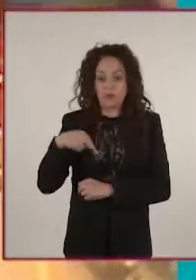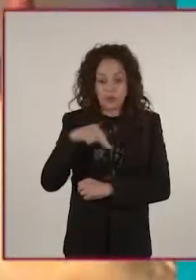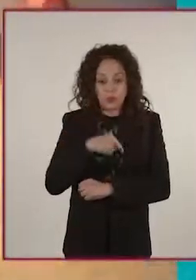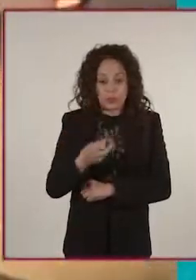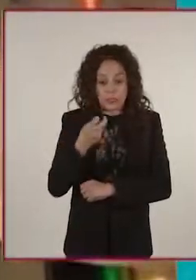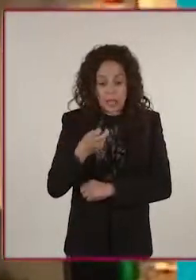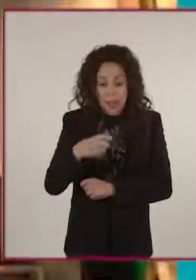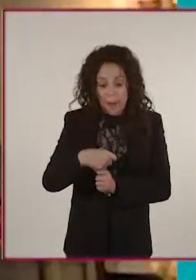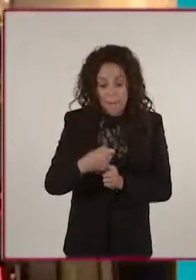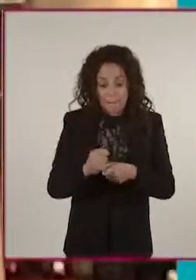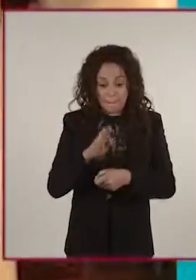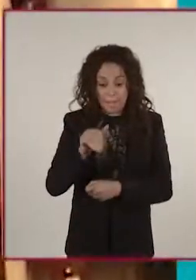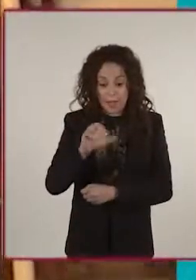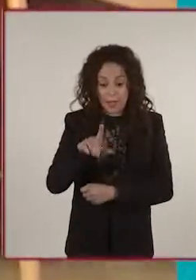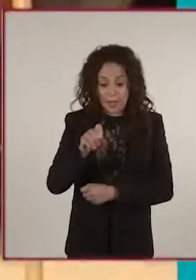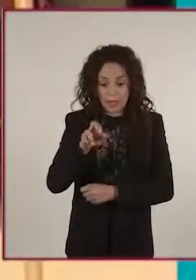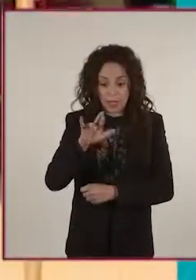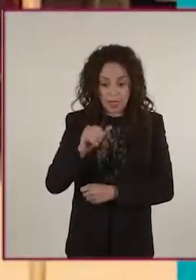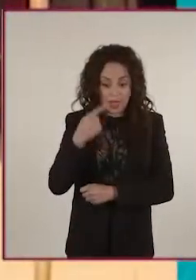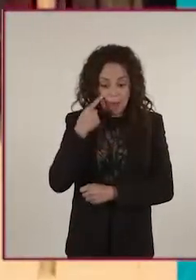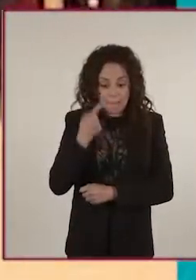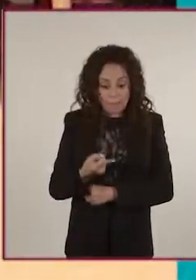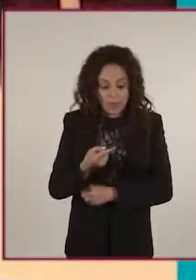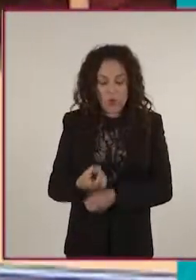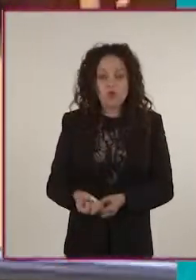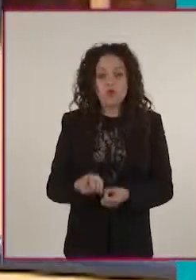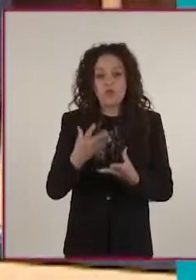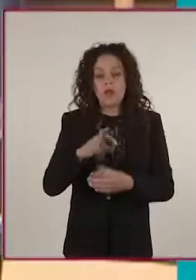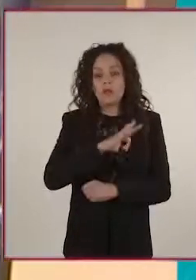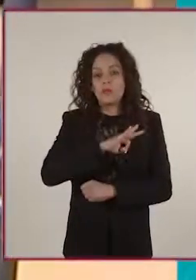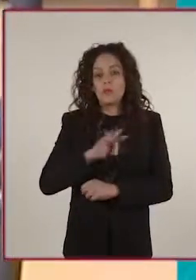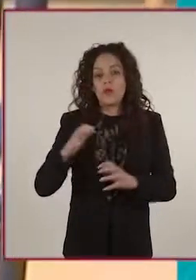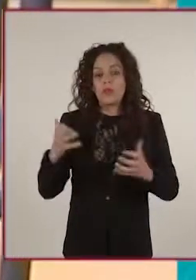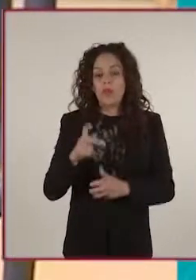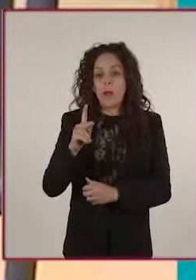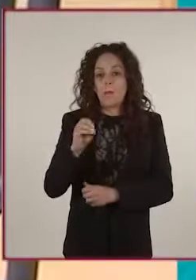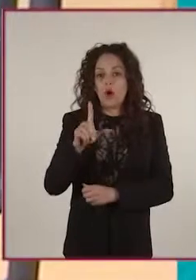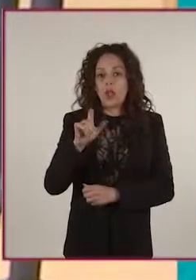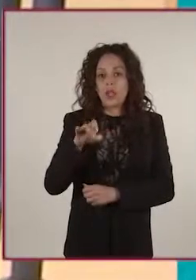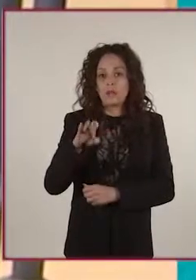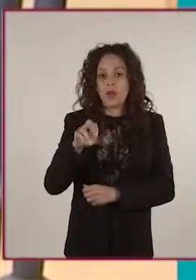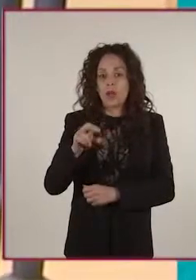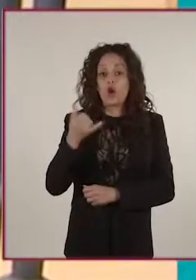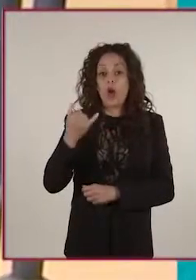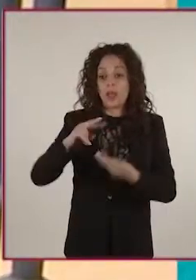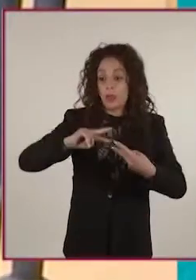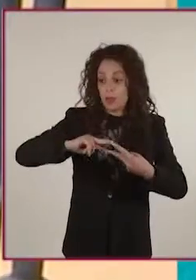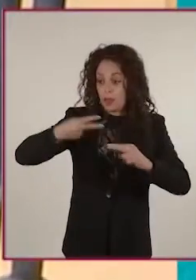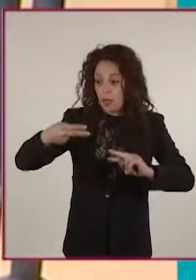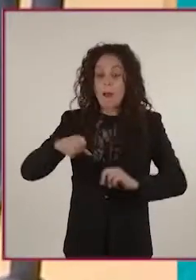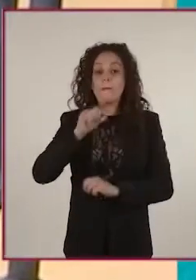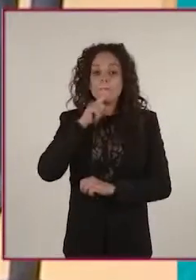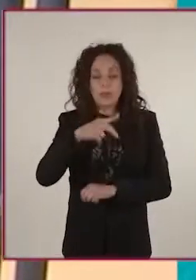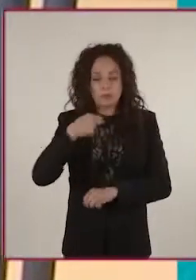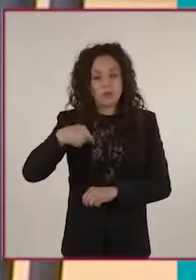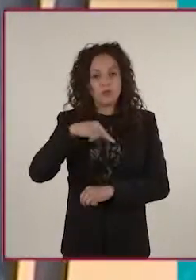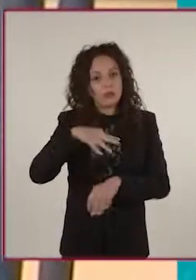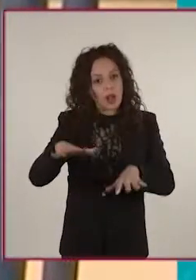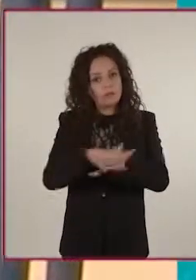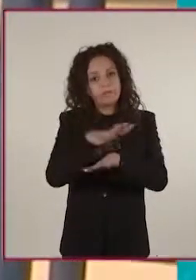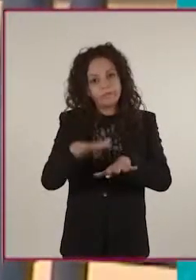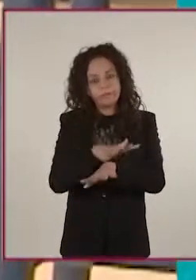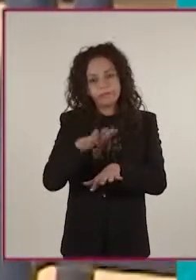para ver en qué condiciones puede producir más del polímero, y también la hemos modificado genéticamente para